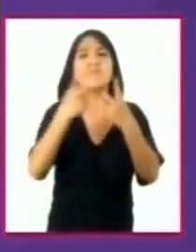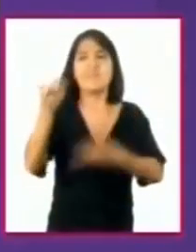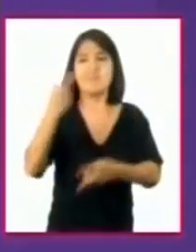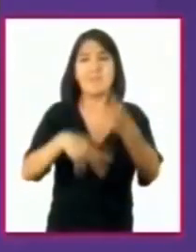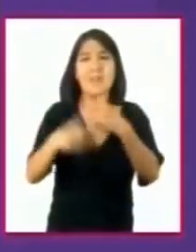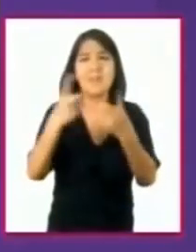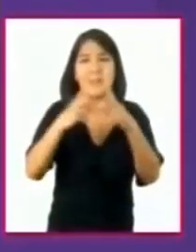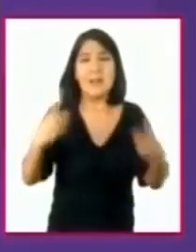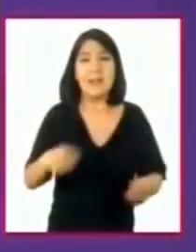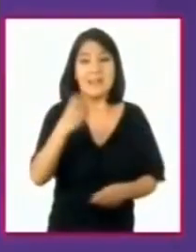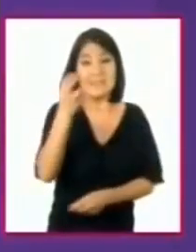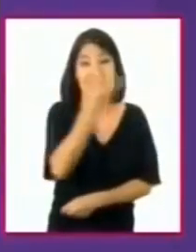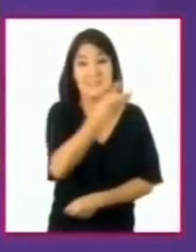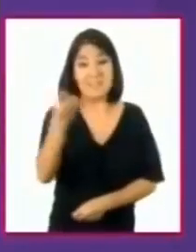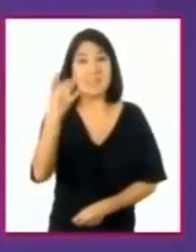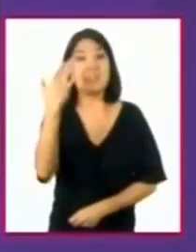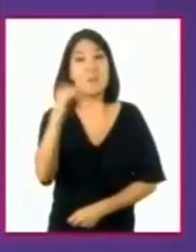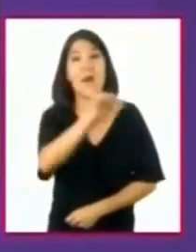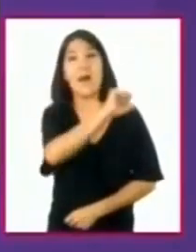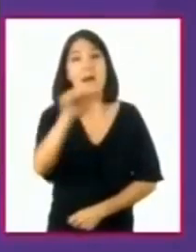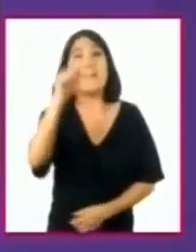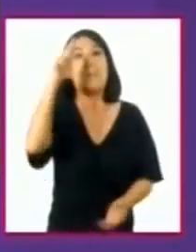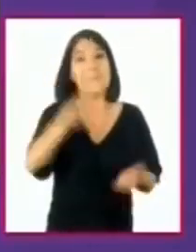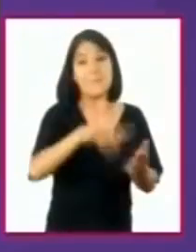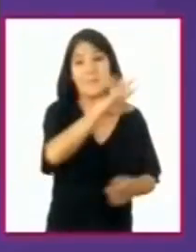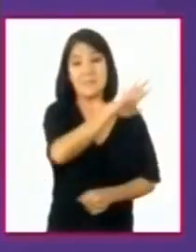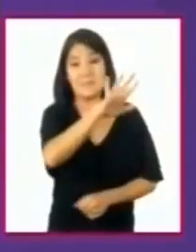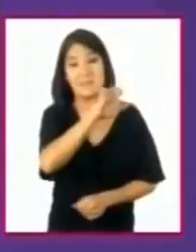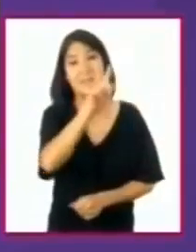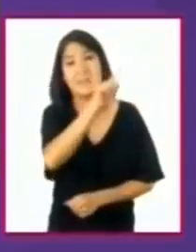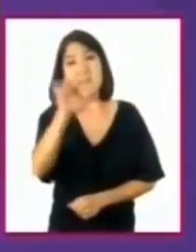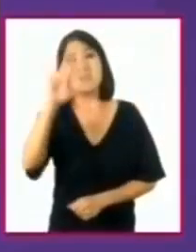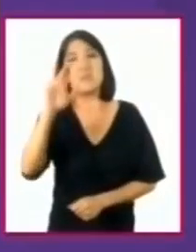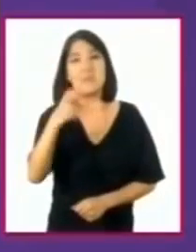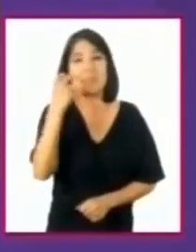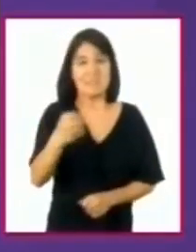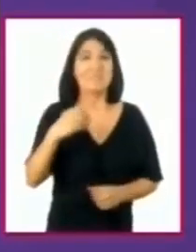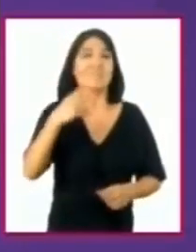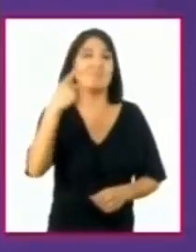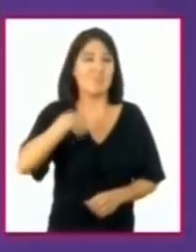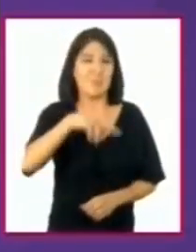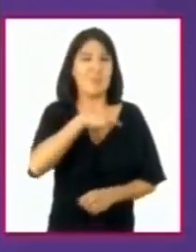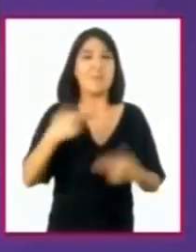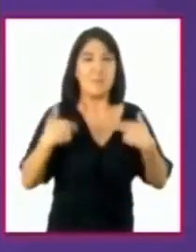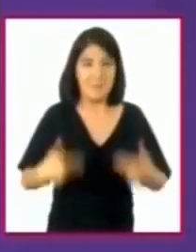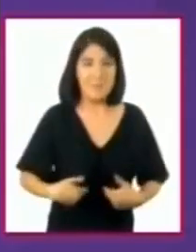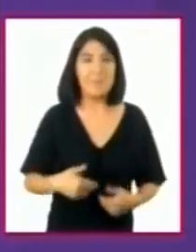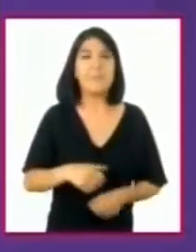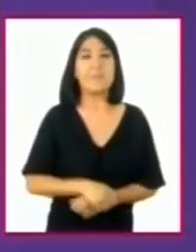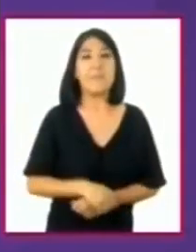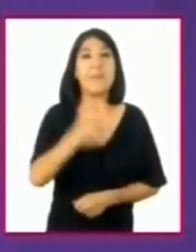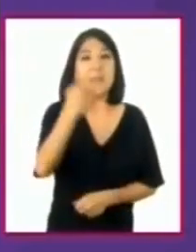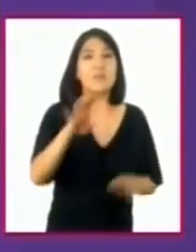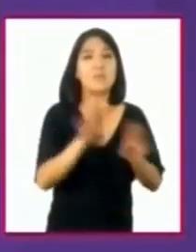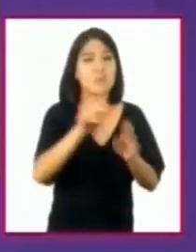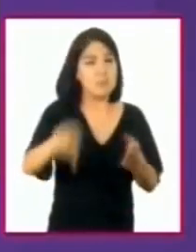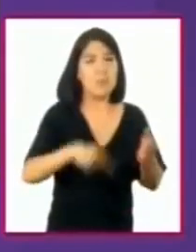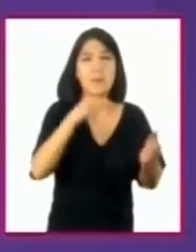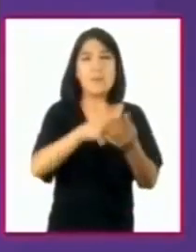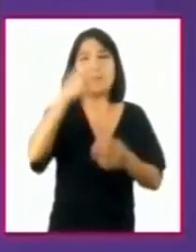años 350 y 1150 de nuestra era. Funcionó como centro